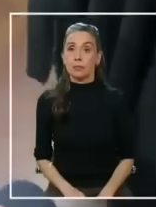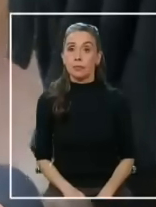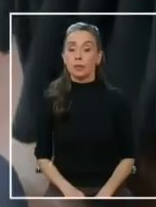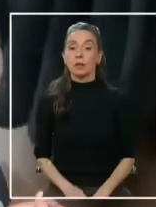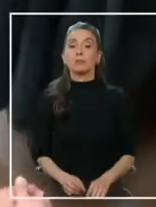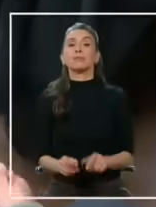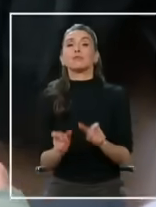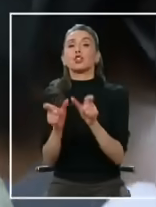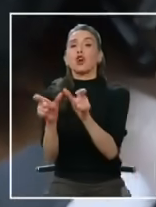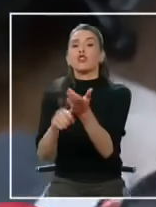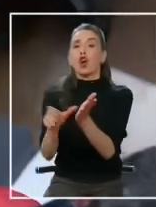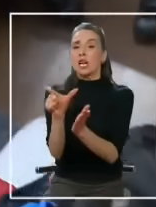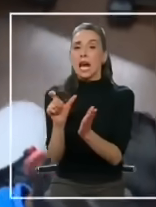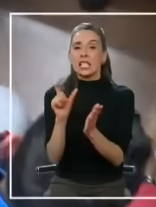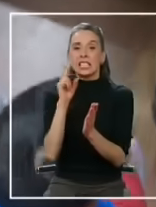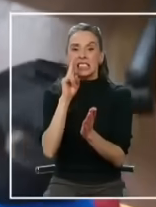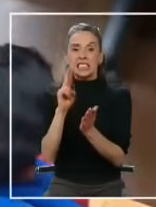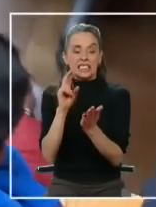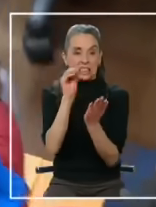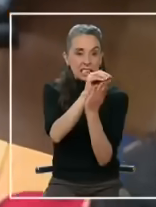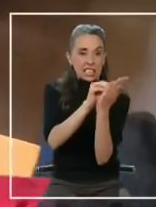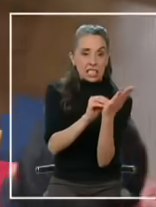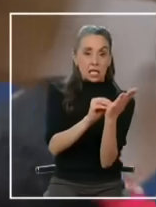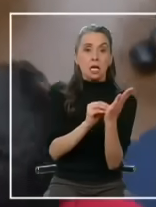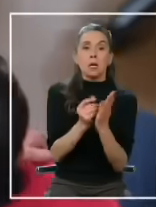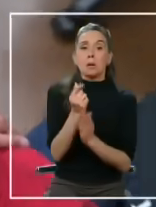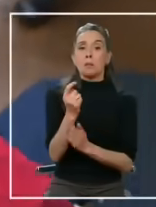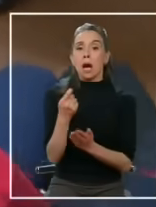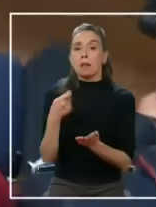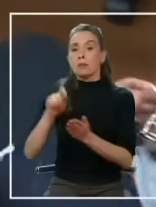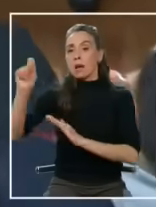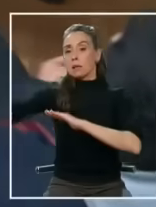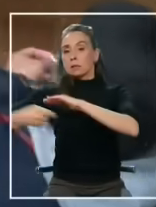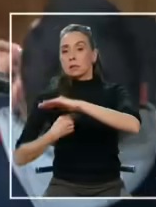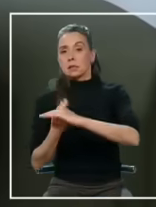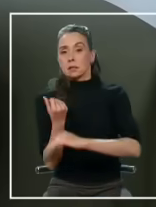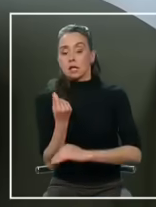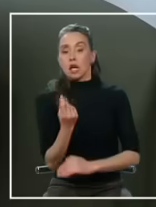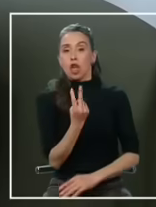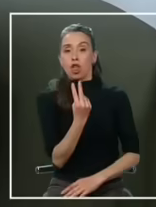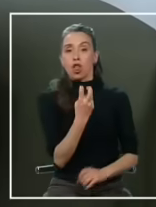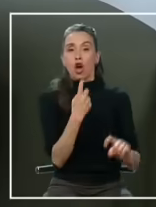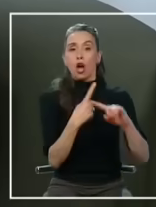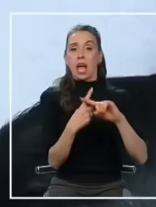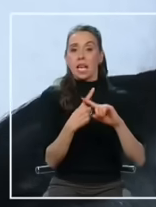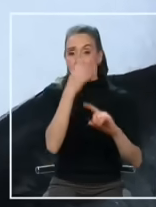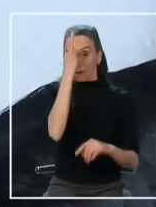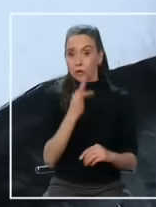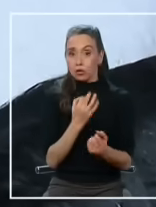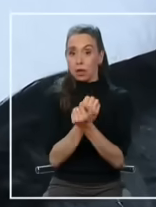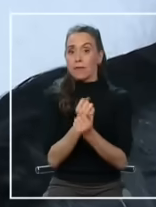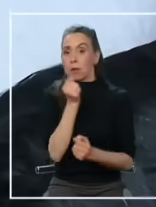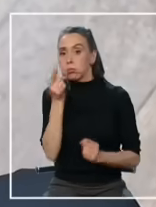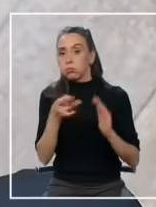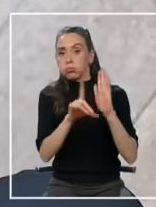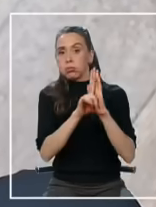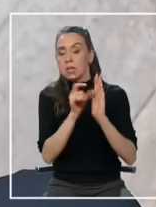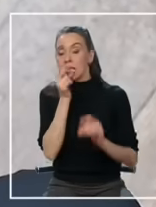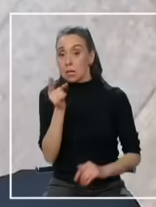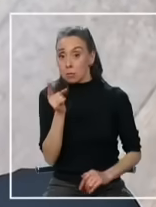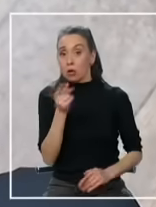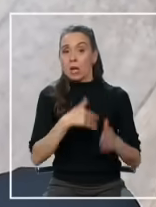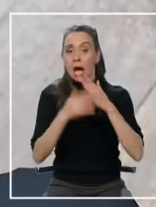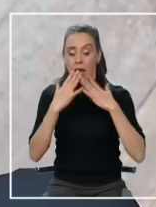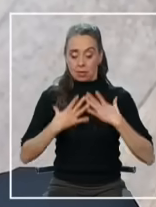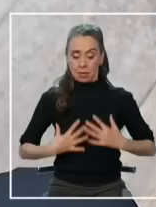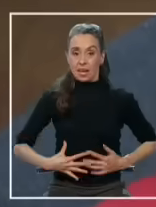Desde controles de identidad sin registro hasta cohechos son parte de los delitos que se les imputa a 12 ahora exfuncionarios policiales. Pasaron de usar